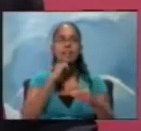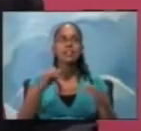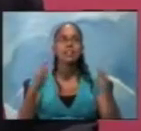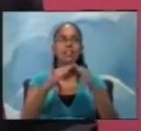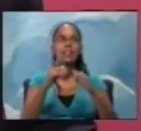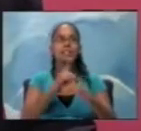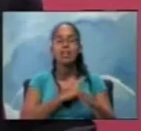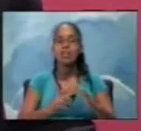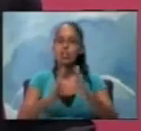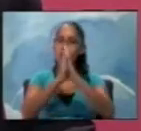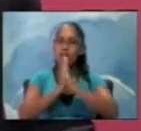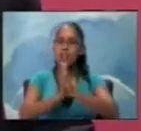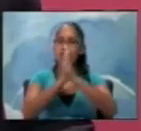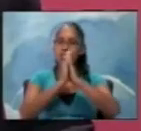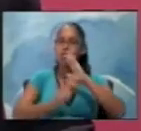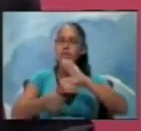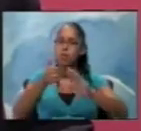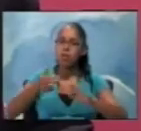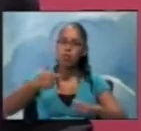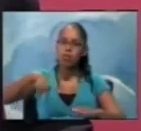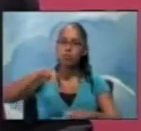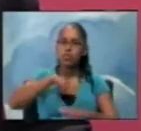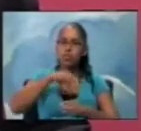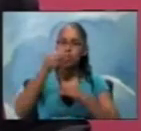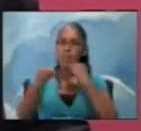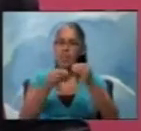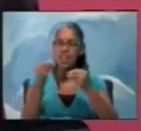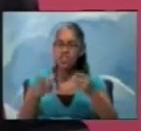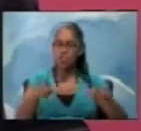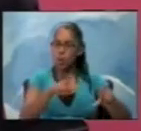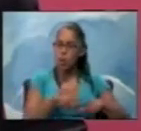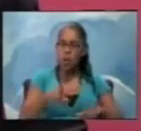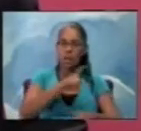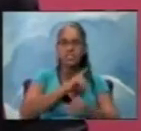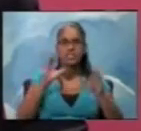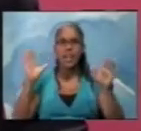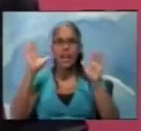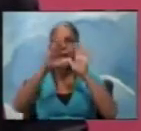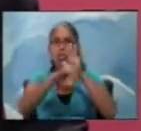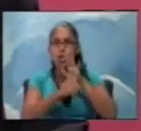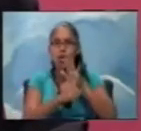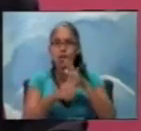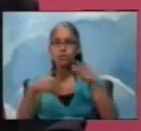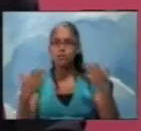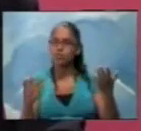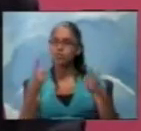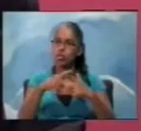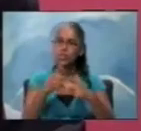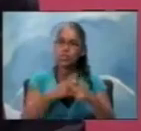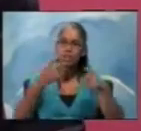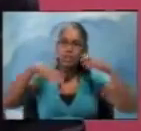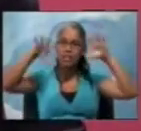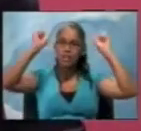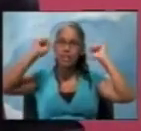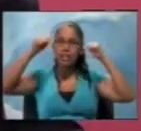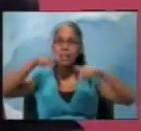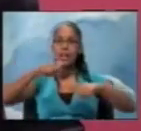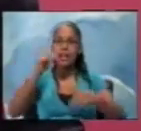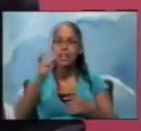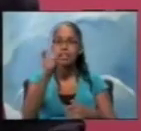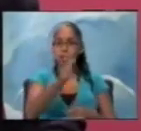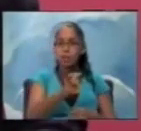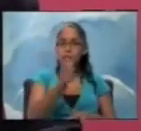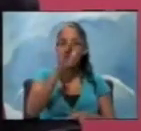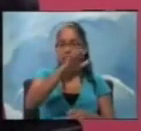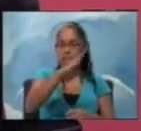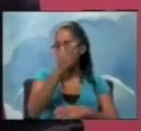oración, mas vosotros la habéis hecho cueva de ladrones. ¿Qué entiendes tú ahí, hermano? Que estas personas estaban